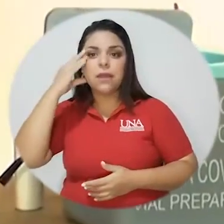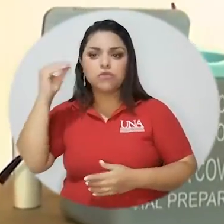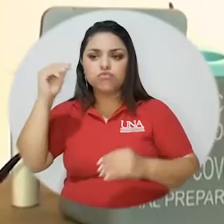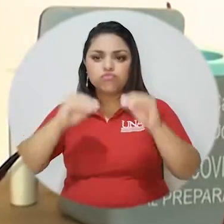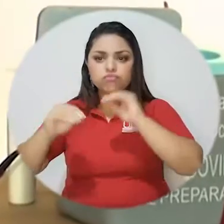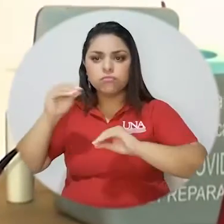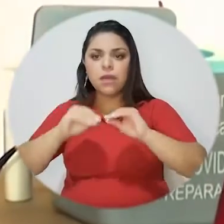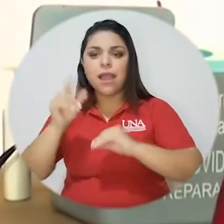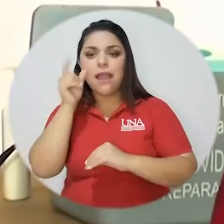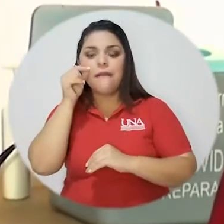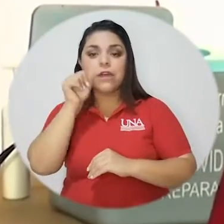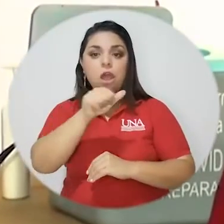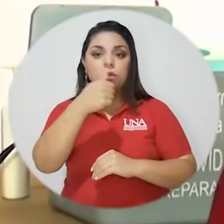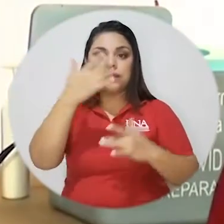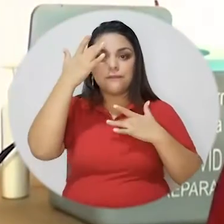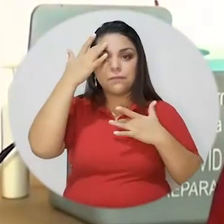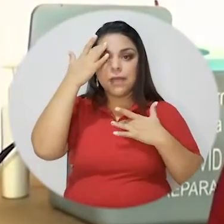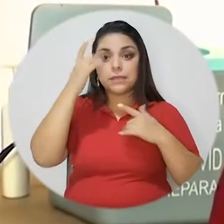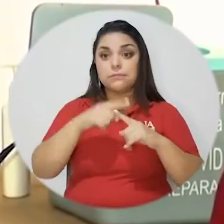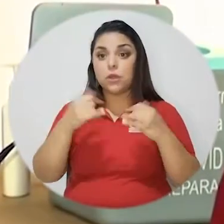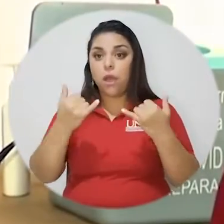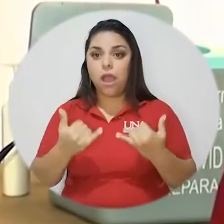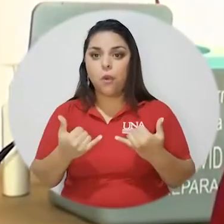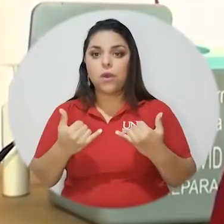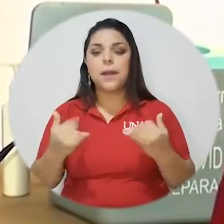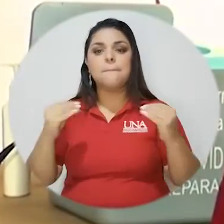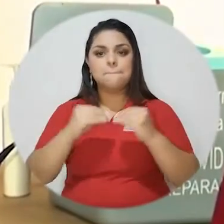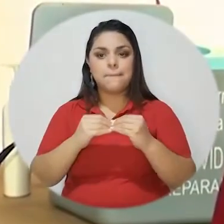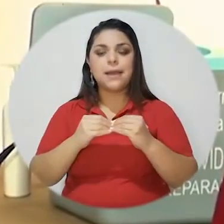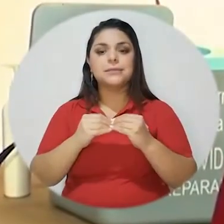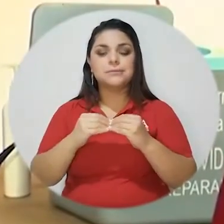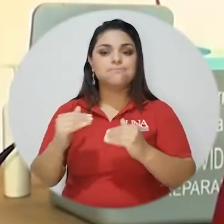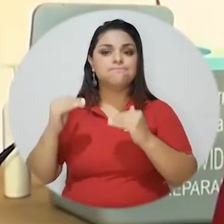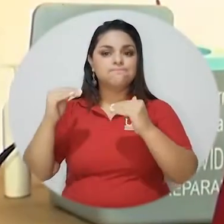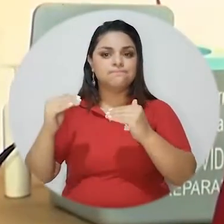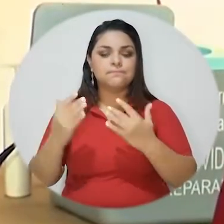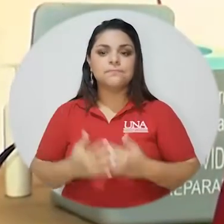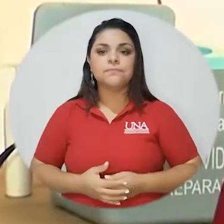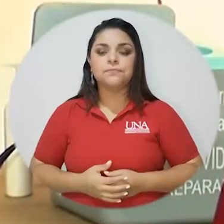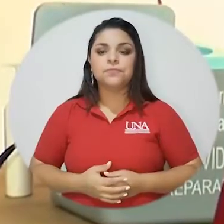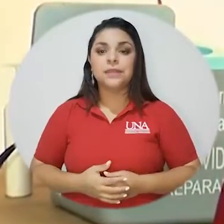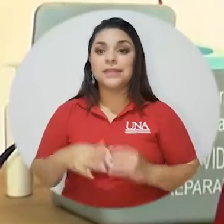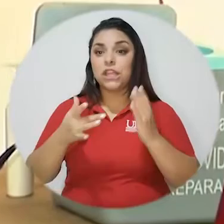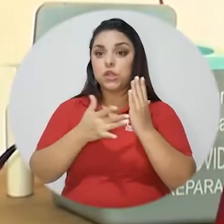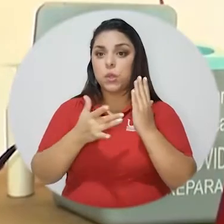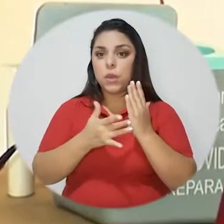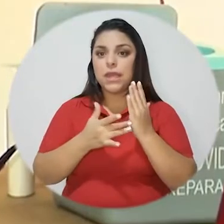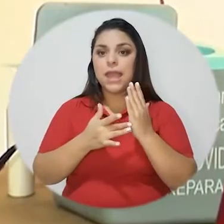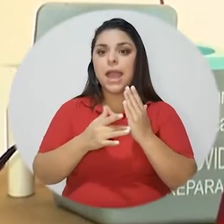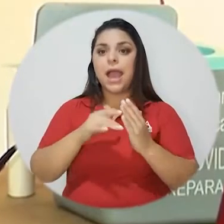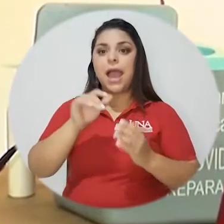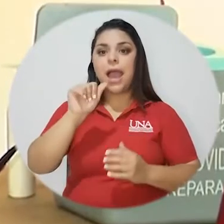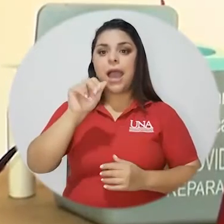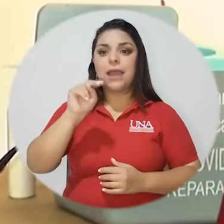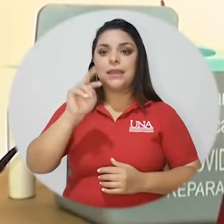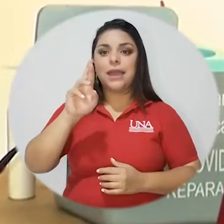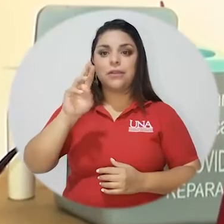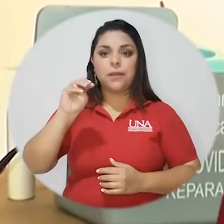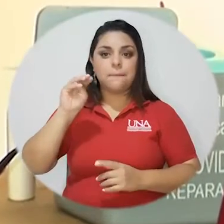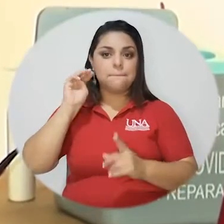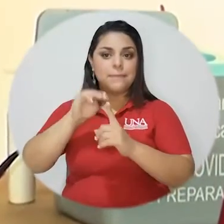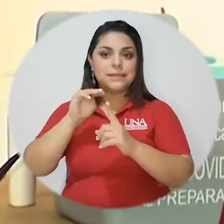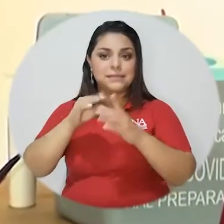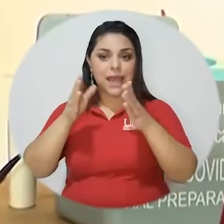experimentalmente para otras enfermedades con buen suceso, pero que ahora, digamos, tomaron mucho auge. La tecnología o la plataforma de los